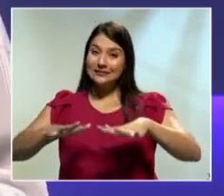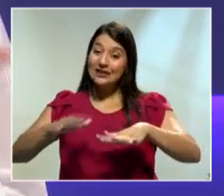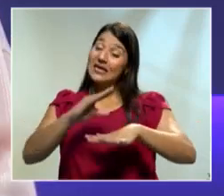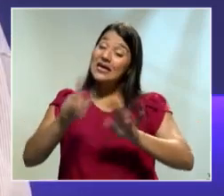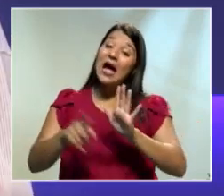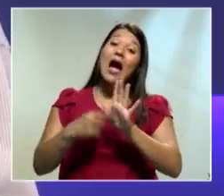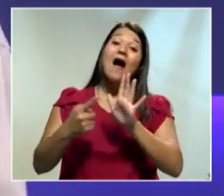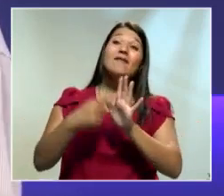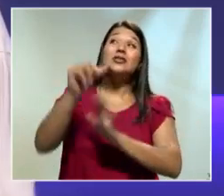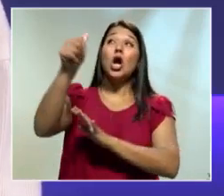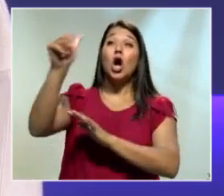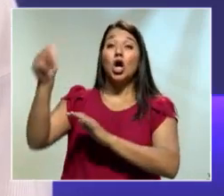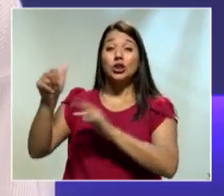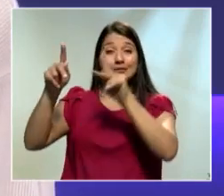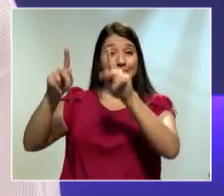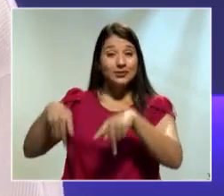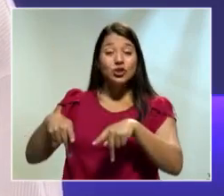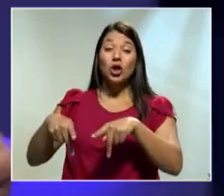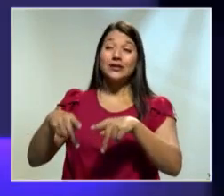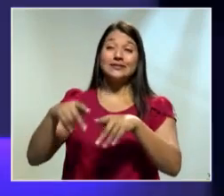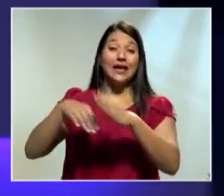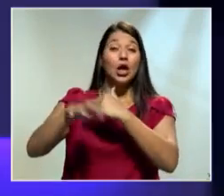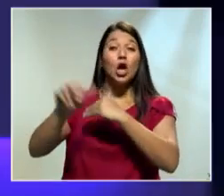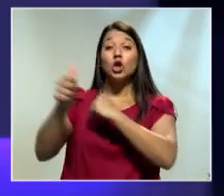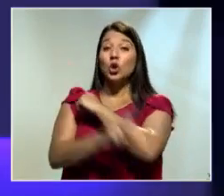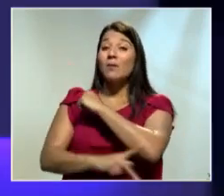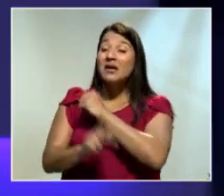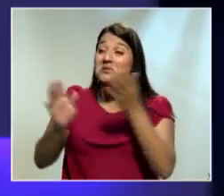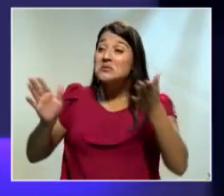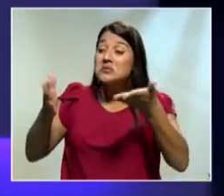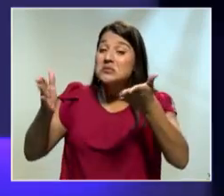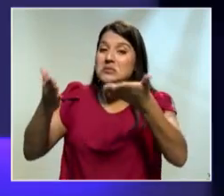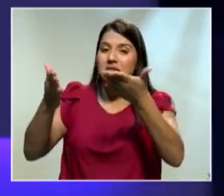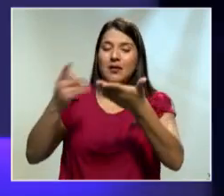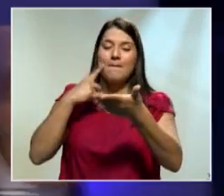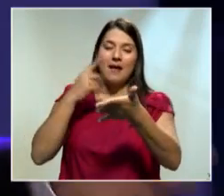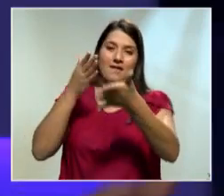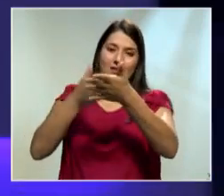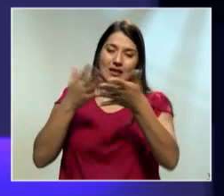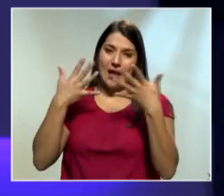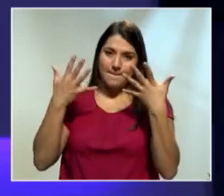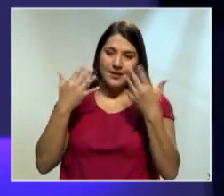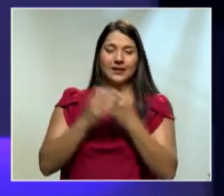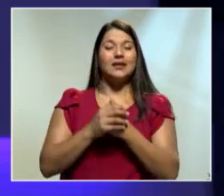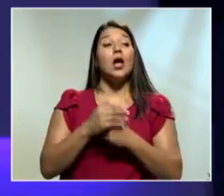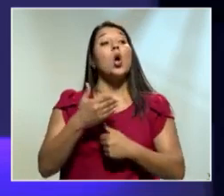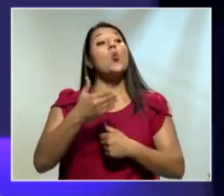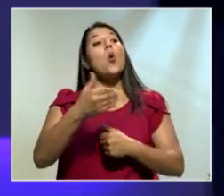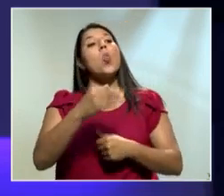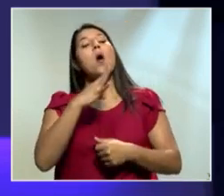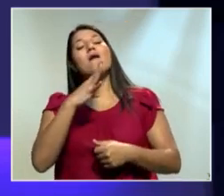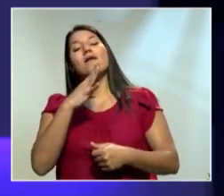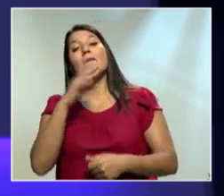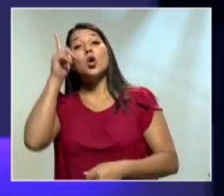acciones extractivistas. Ahí, cuando uno habla del Roble de Punta Arenas, de Cieneguita, el